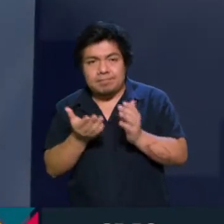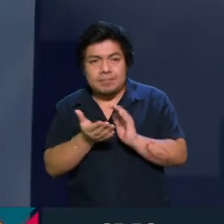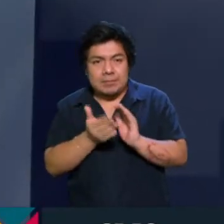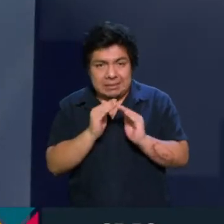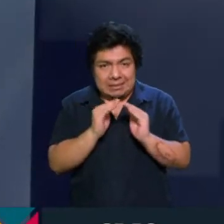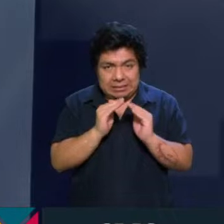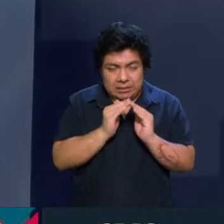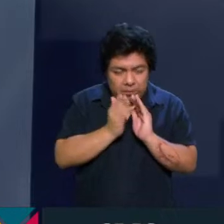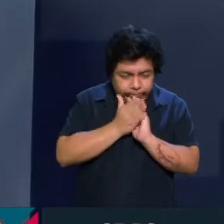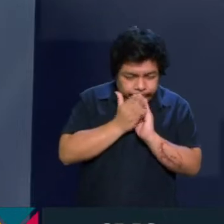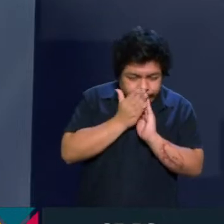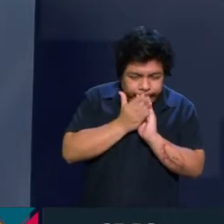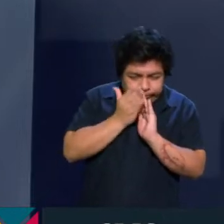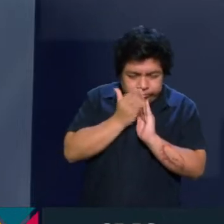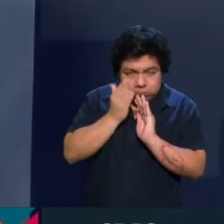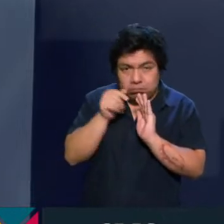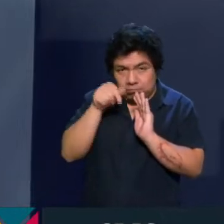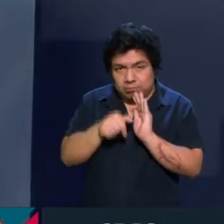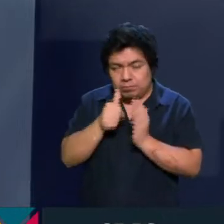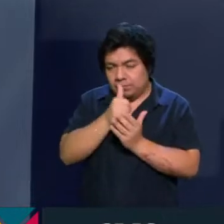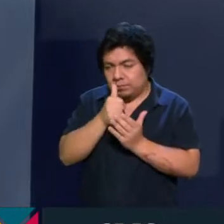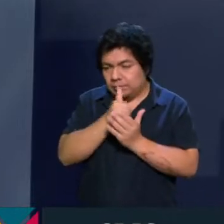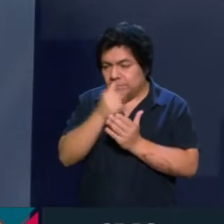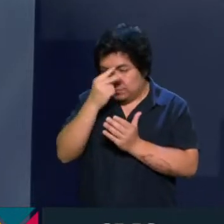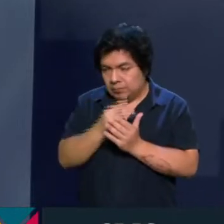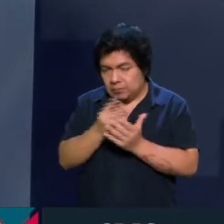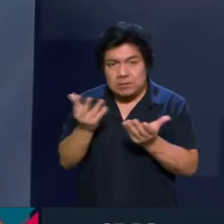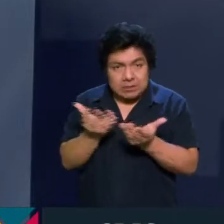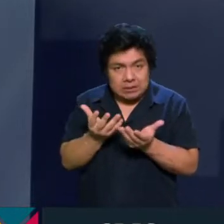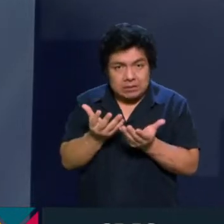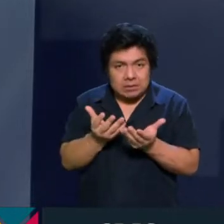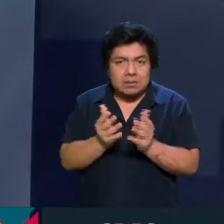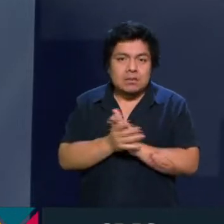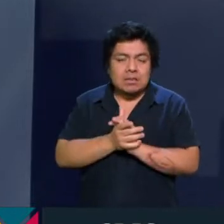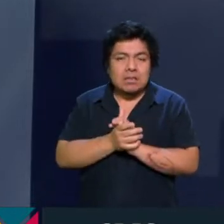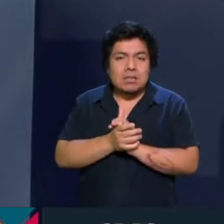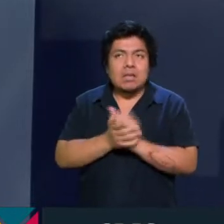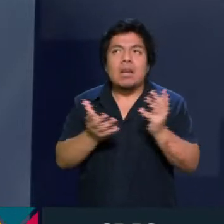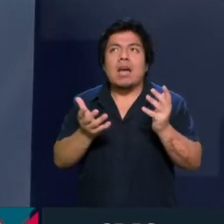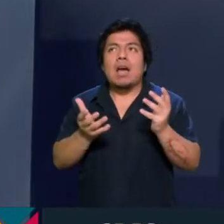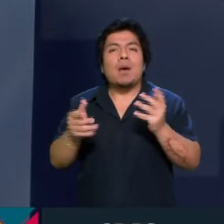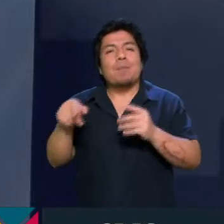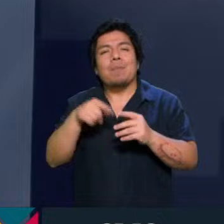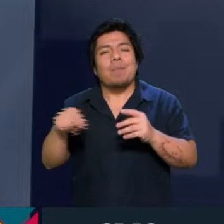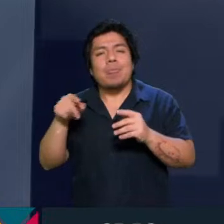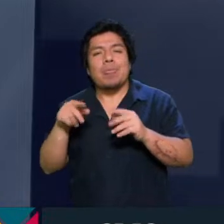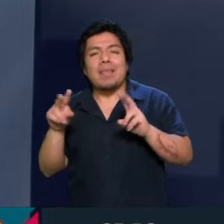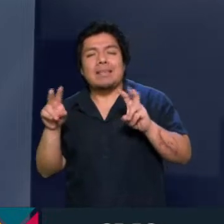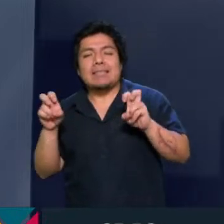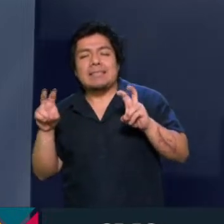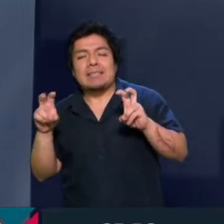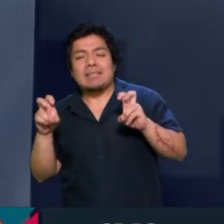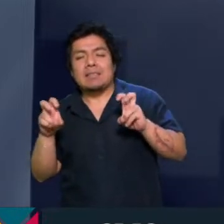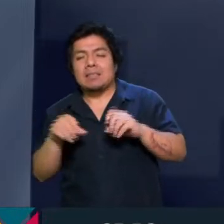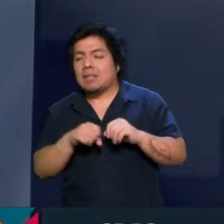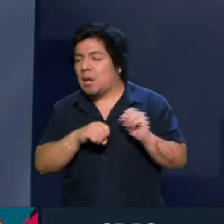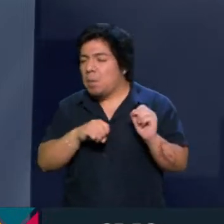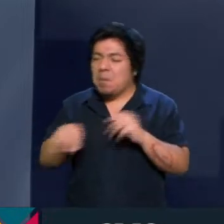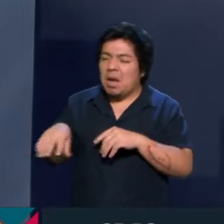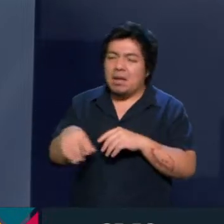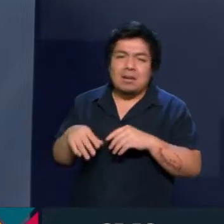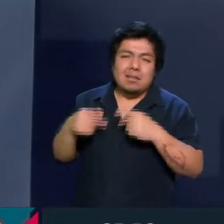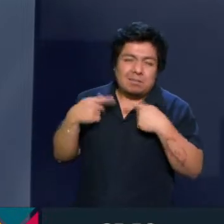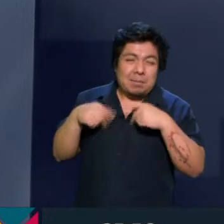construcción que se quiere hacer en la capital mexicana es precisamente también para acabar con estos fenómenos de abandono